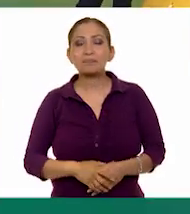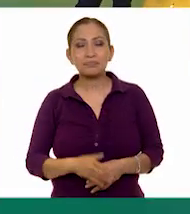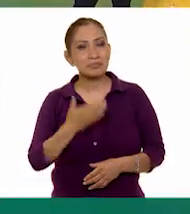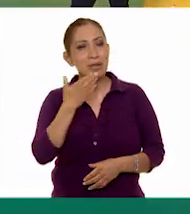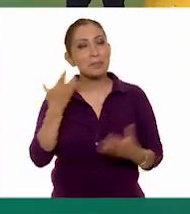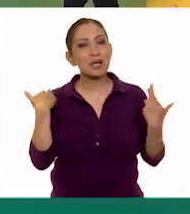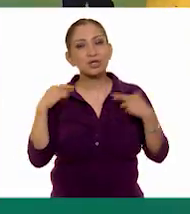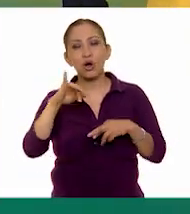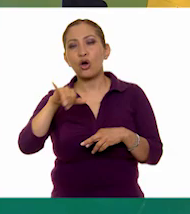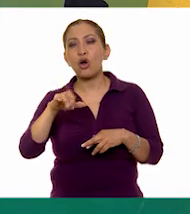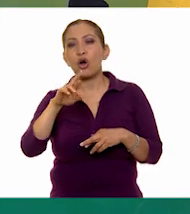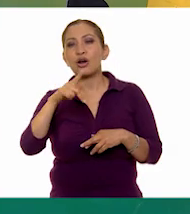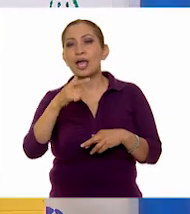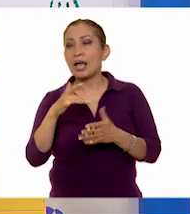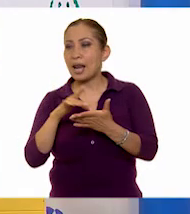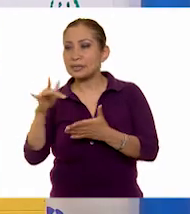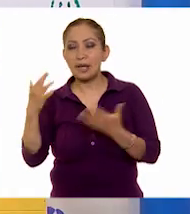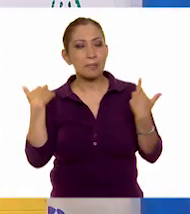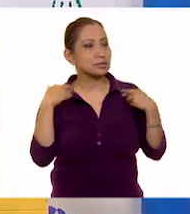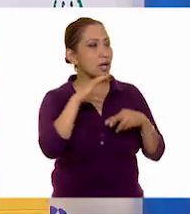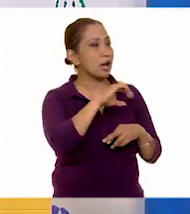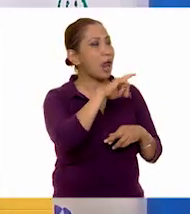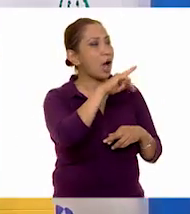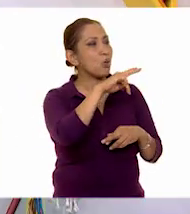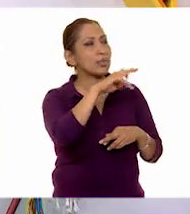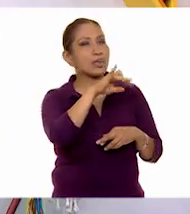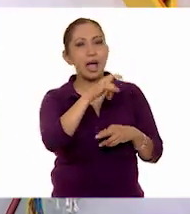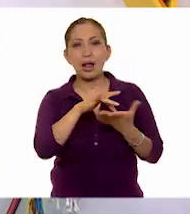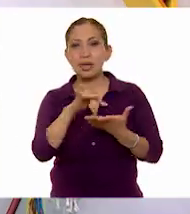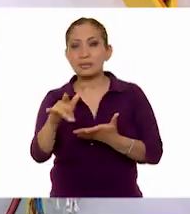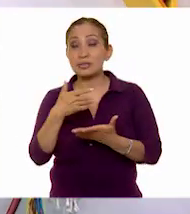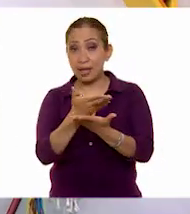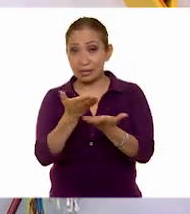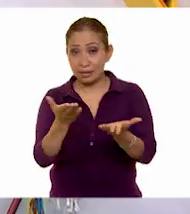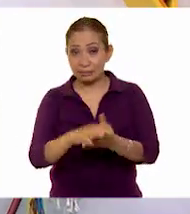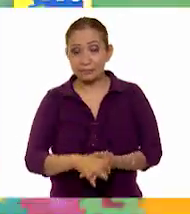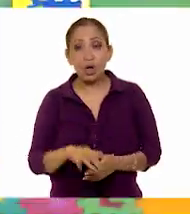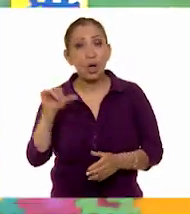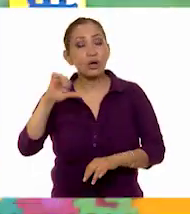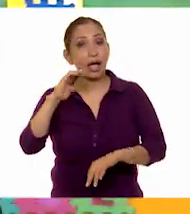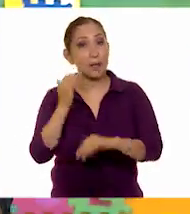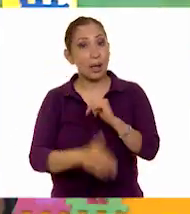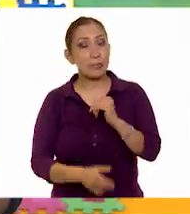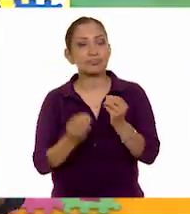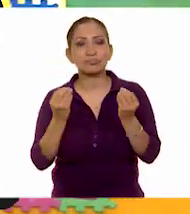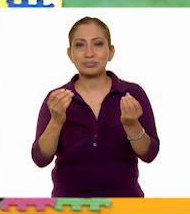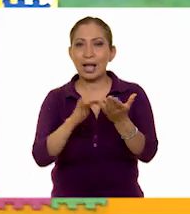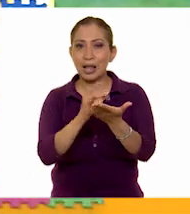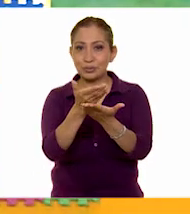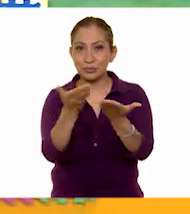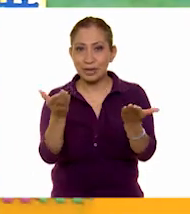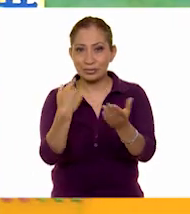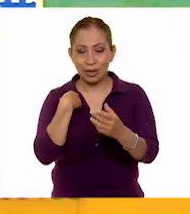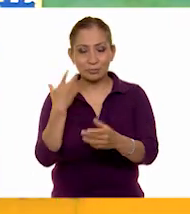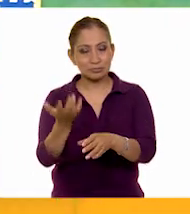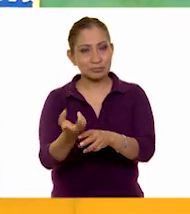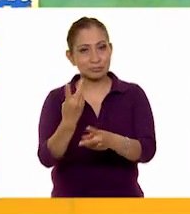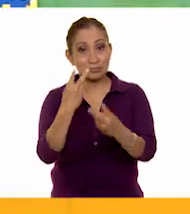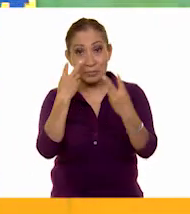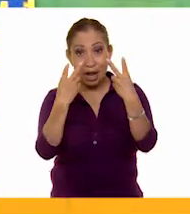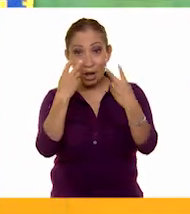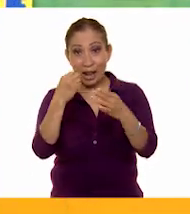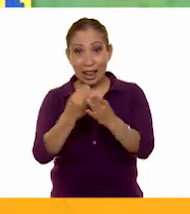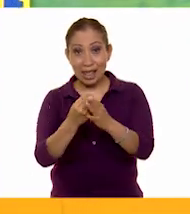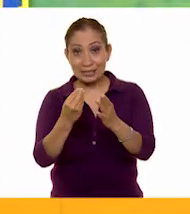maestro Jorge, muchísimas gracias, maestra Claudia. Gracias por acompañarnos. Gracias a ti. Por hoy hemos terminado. Muchísimas gracias a ustedes que nos acompañaron en